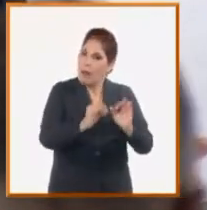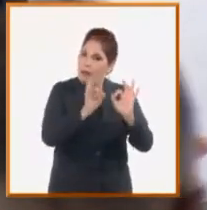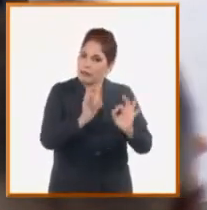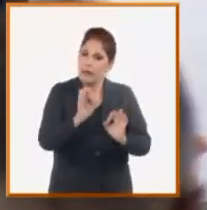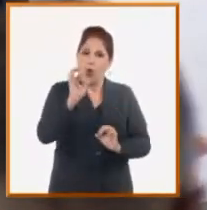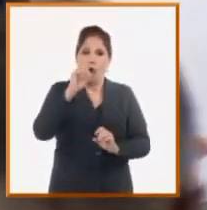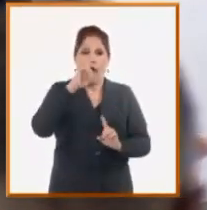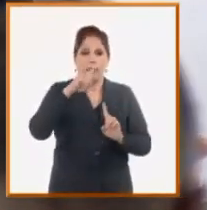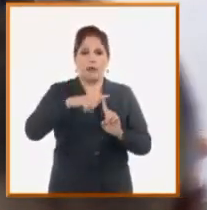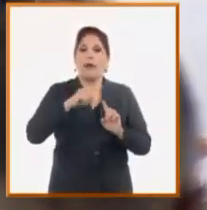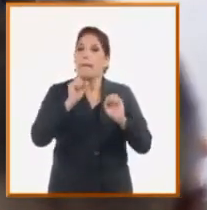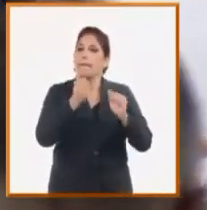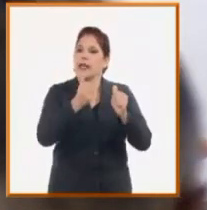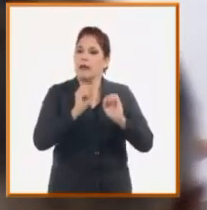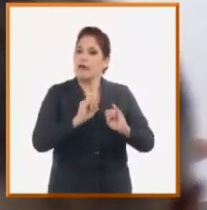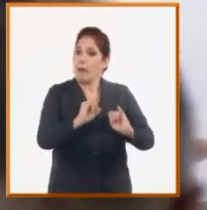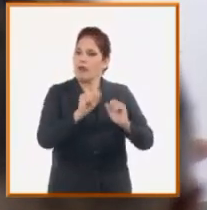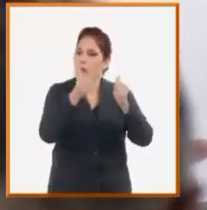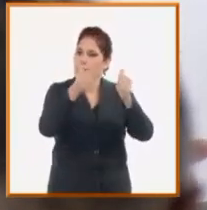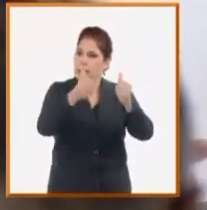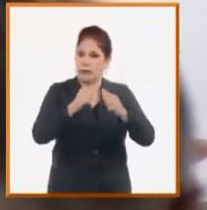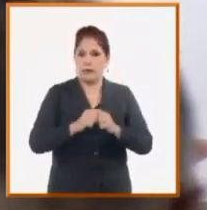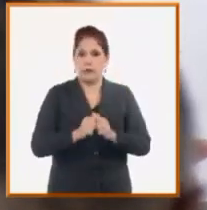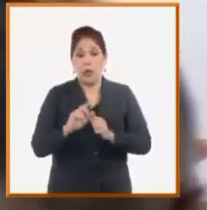tiene que pagar.